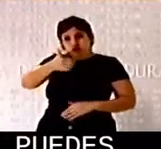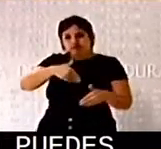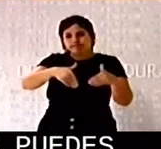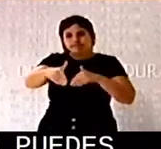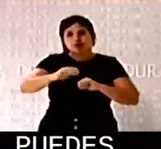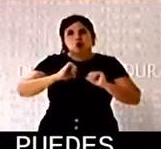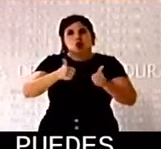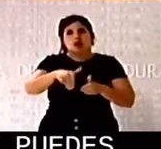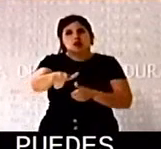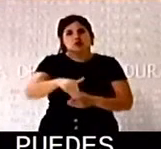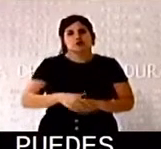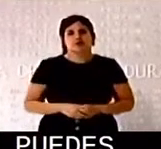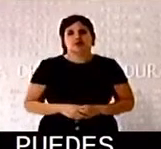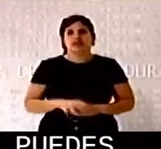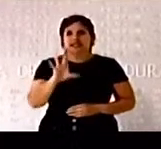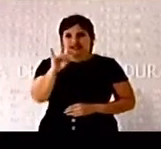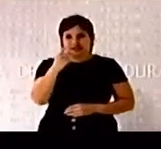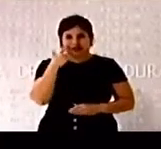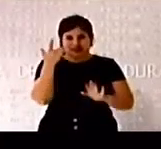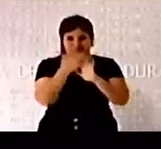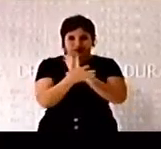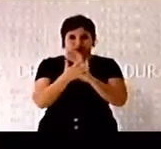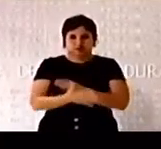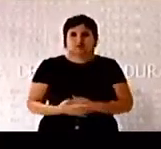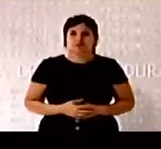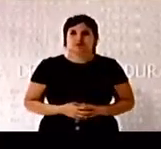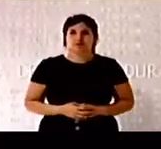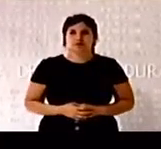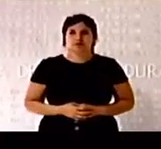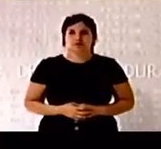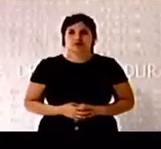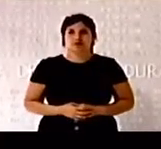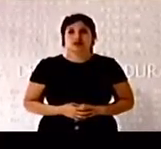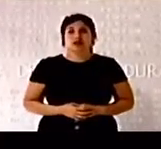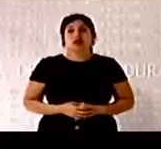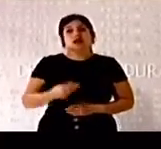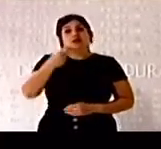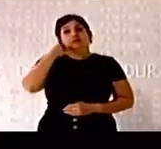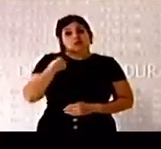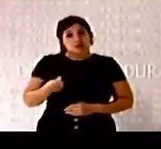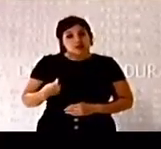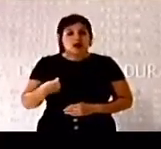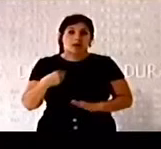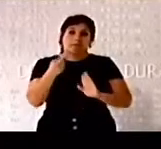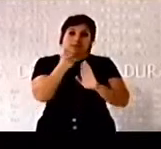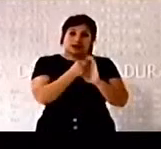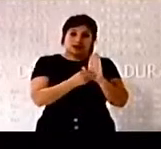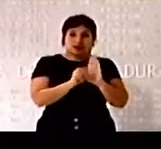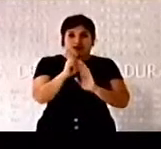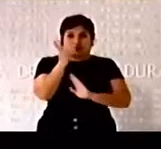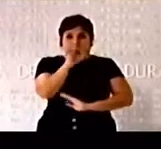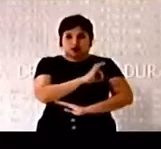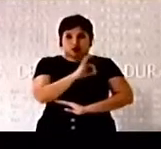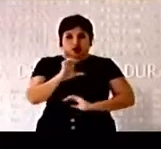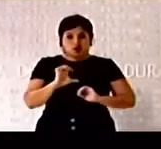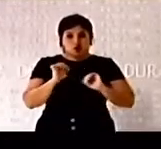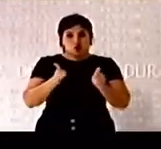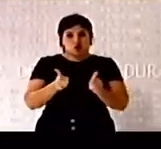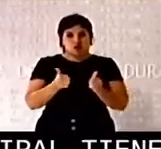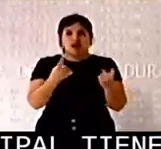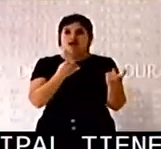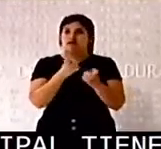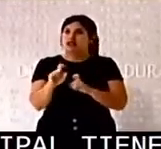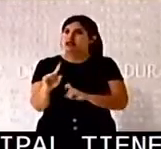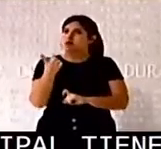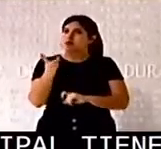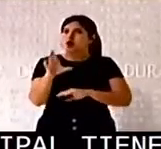sería? Sí, le comento. Para que entre en vigor la medida principal, tiene que estar aprobado por el